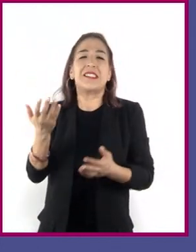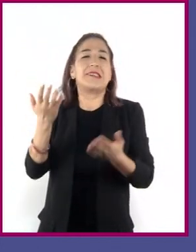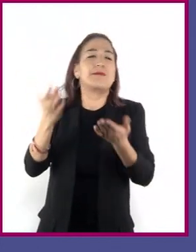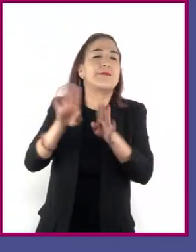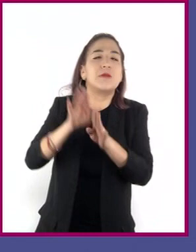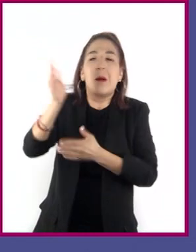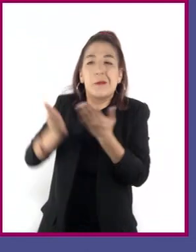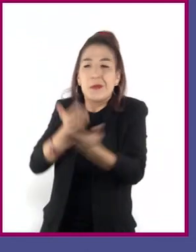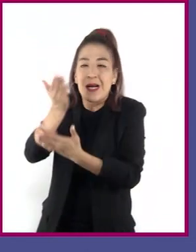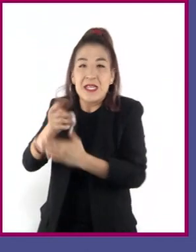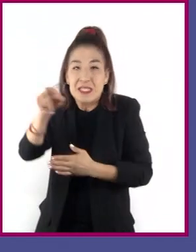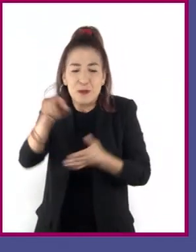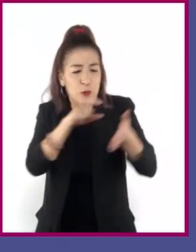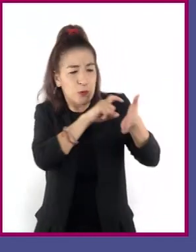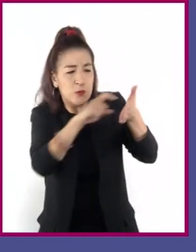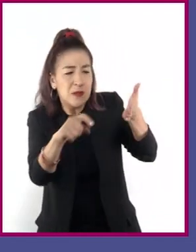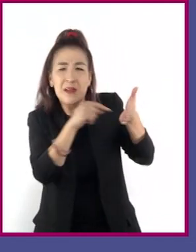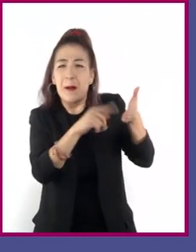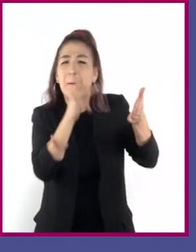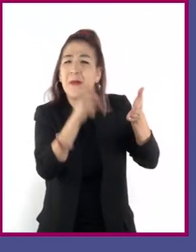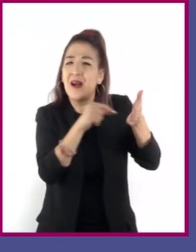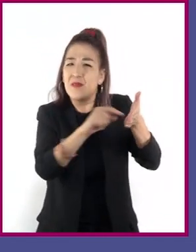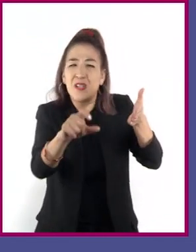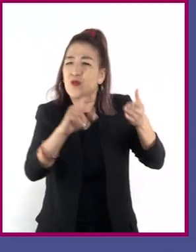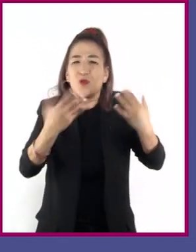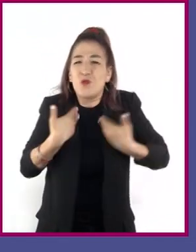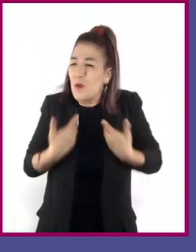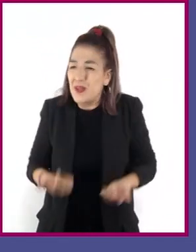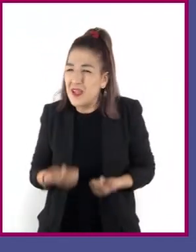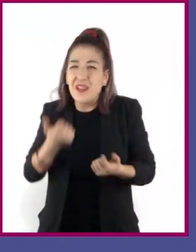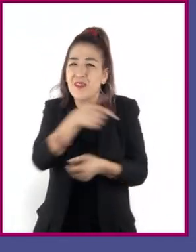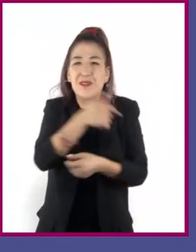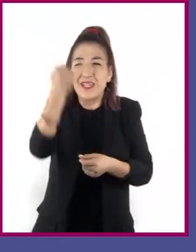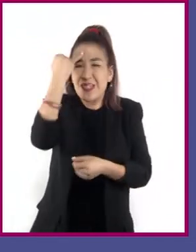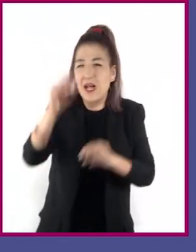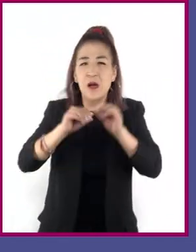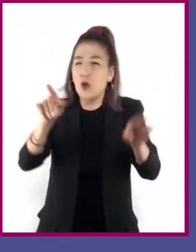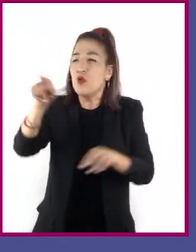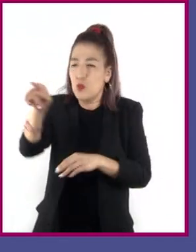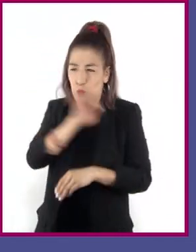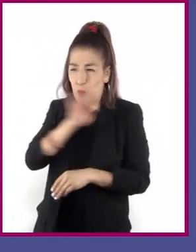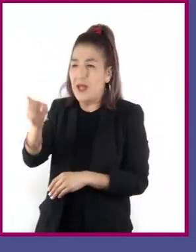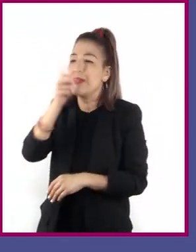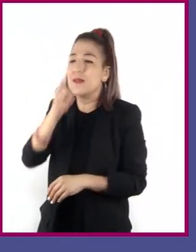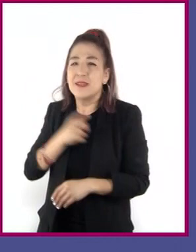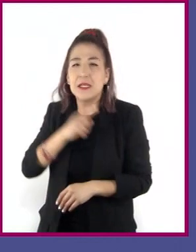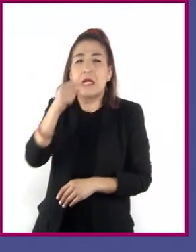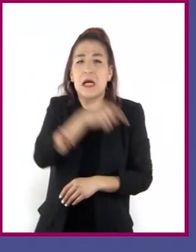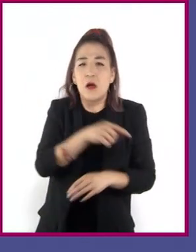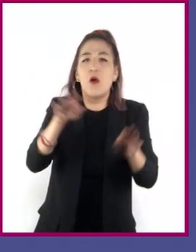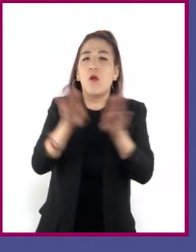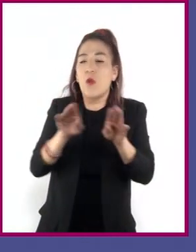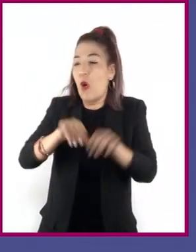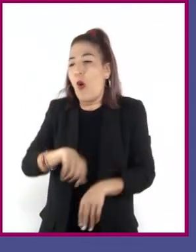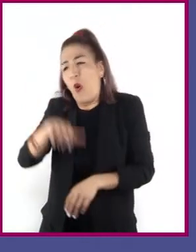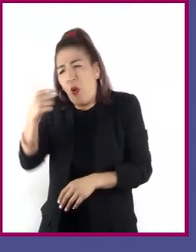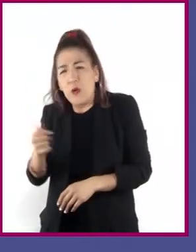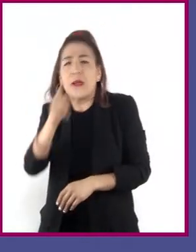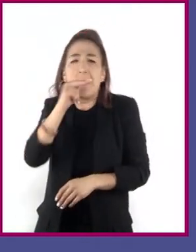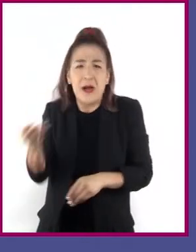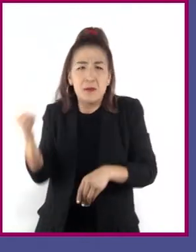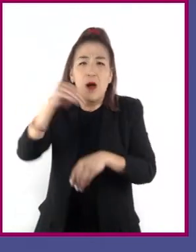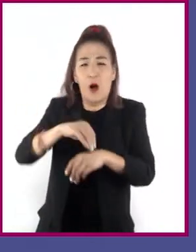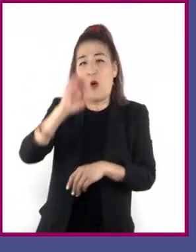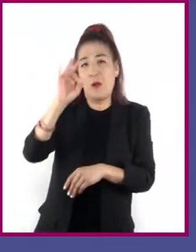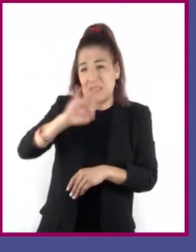este párrafo no lo entiendo o no está muy claro este dime quién es me mandas un nuevo párrafo o yo